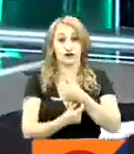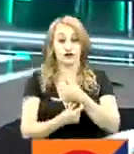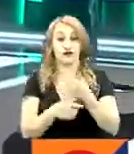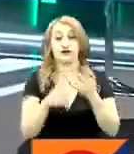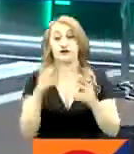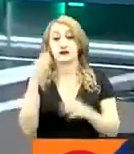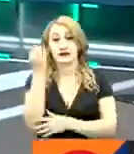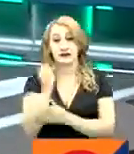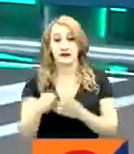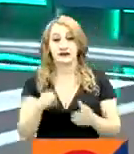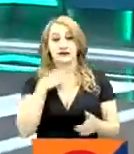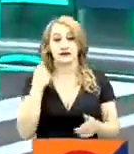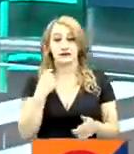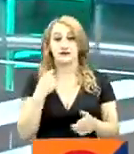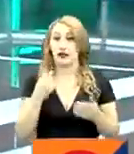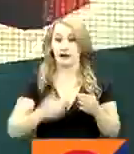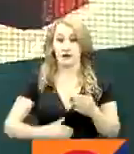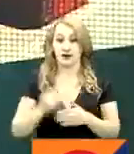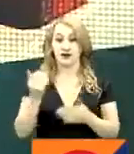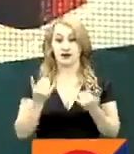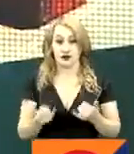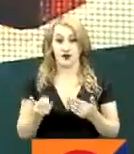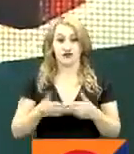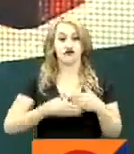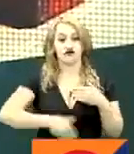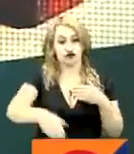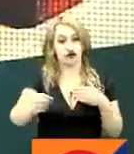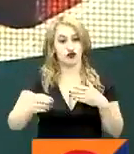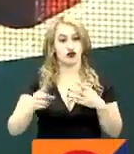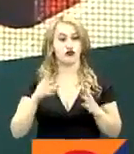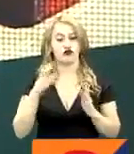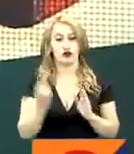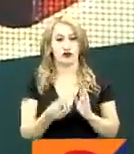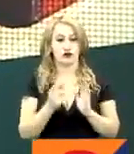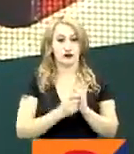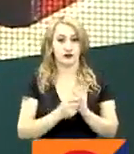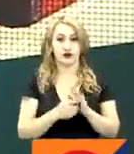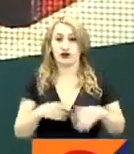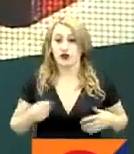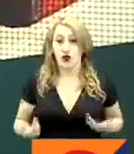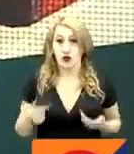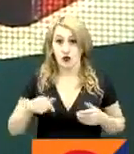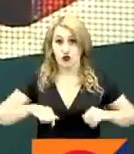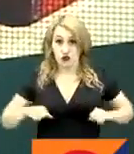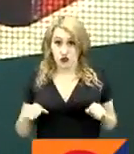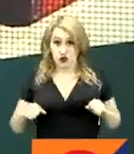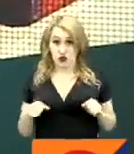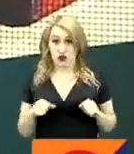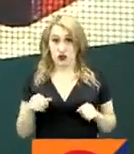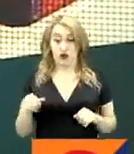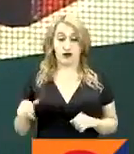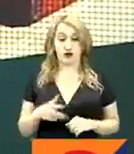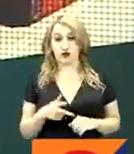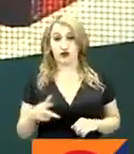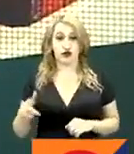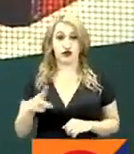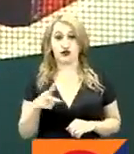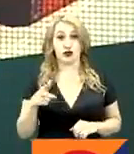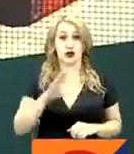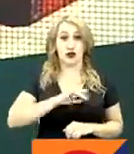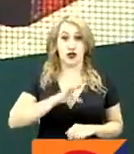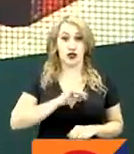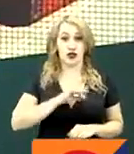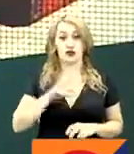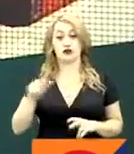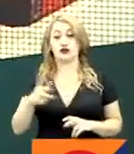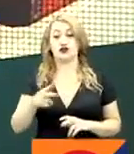varias entregas que inician desde hoy donde les contaremos cómo fue viajar desde bogotá hacia cali y de ahí por tierra hasta llegar al